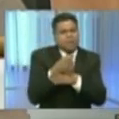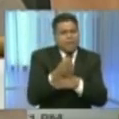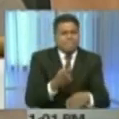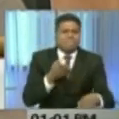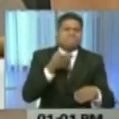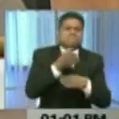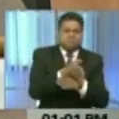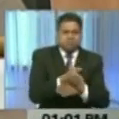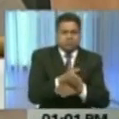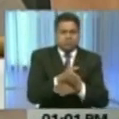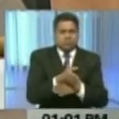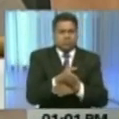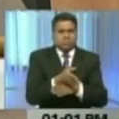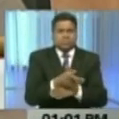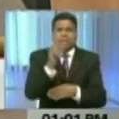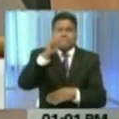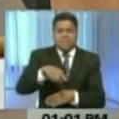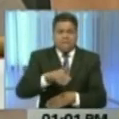inclusive armada.